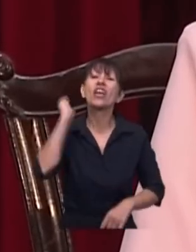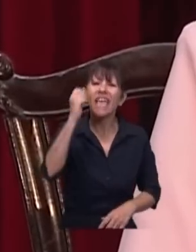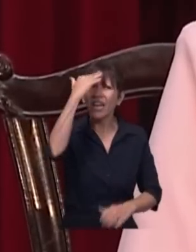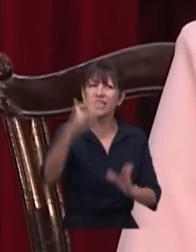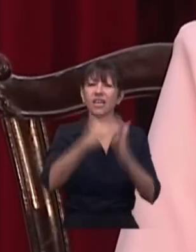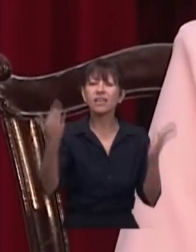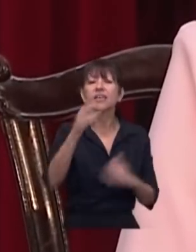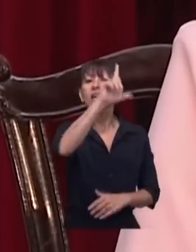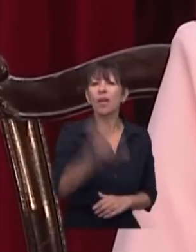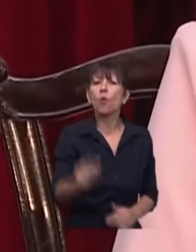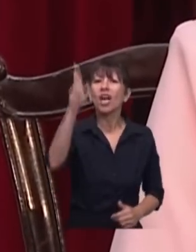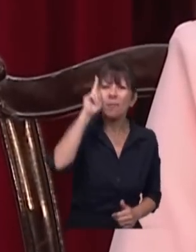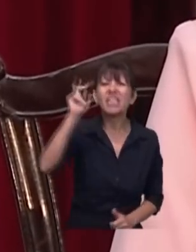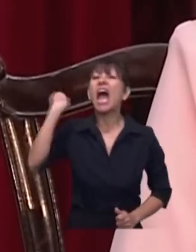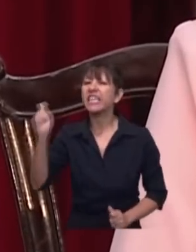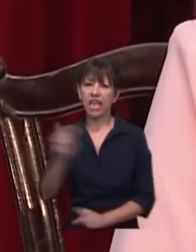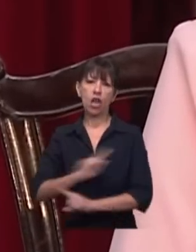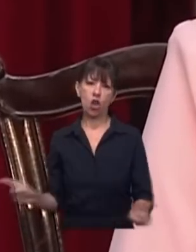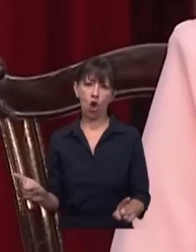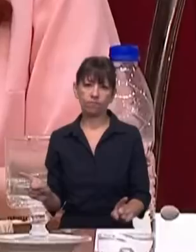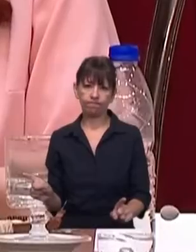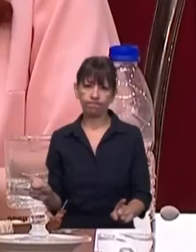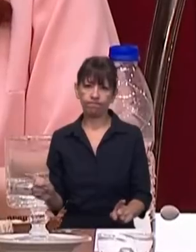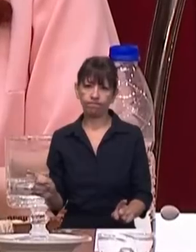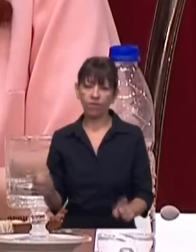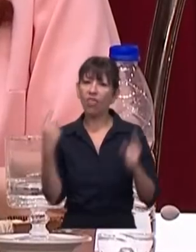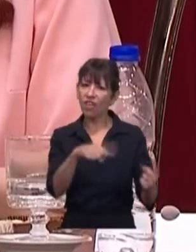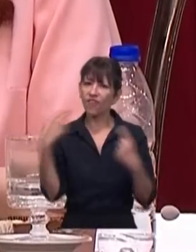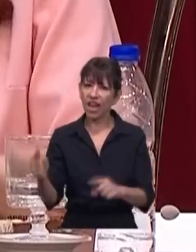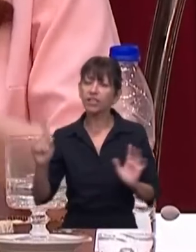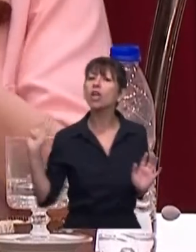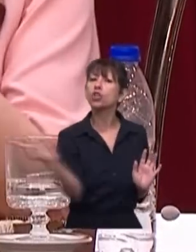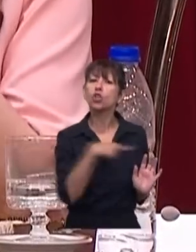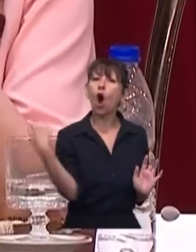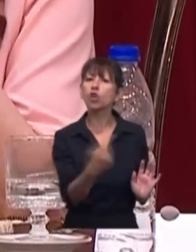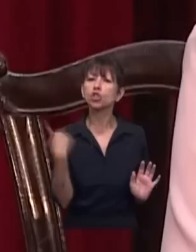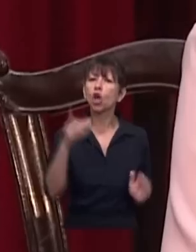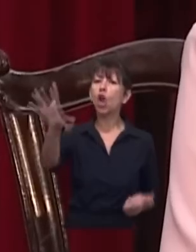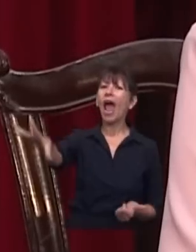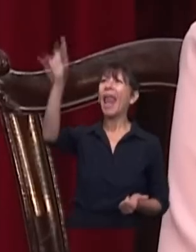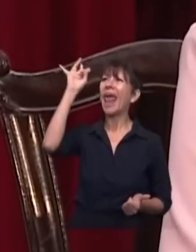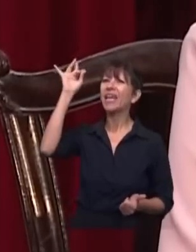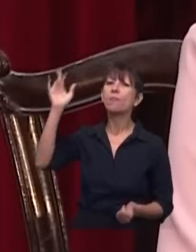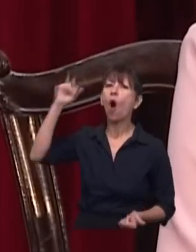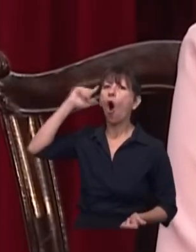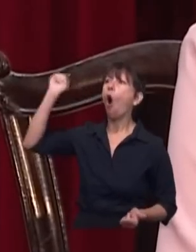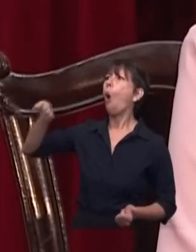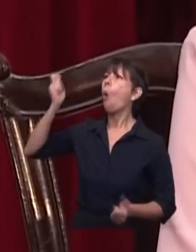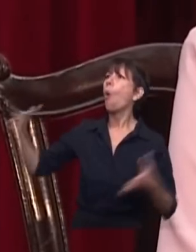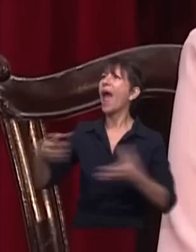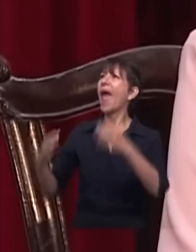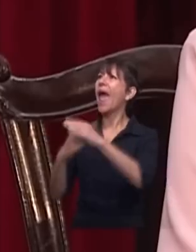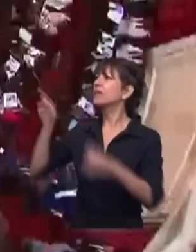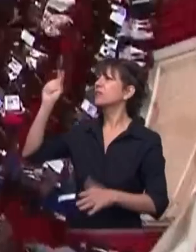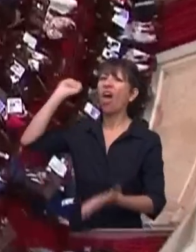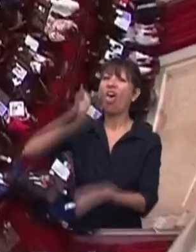y quién no. Nosotros no designamos jueces integrantes de la Corte Suprema